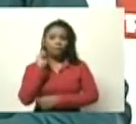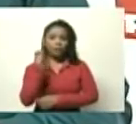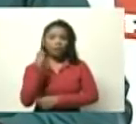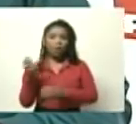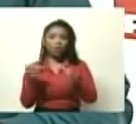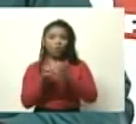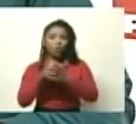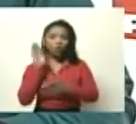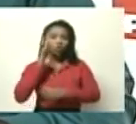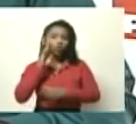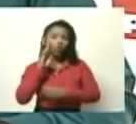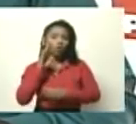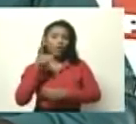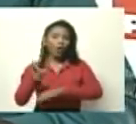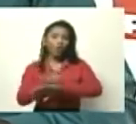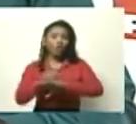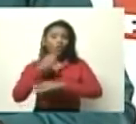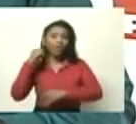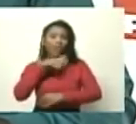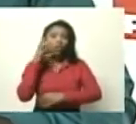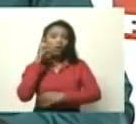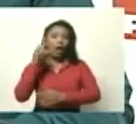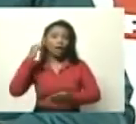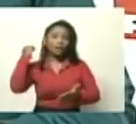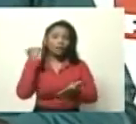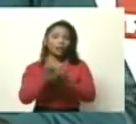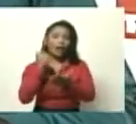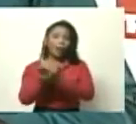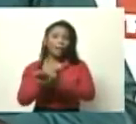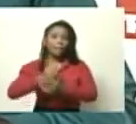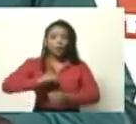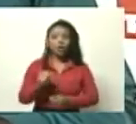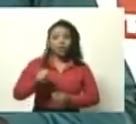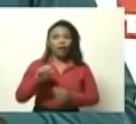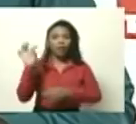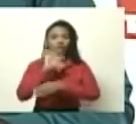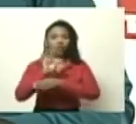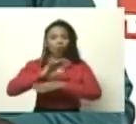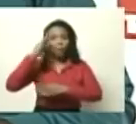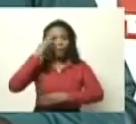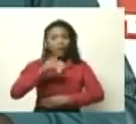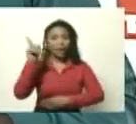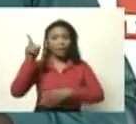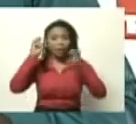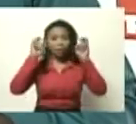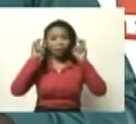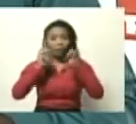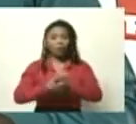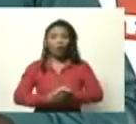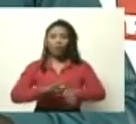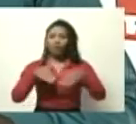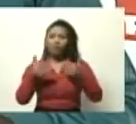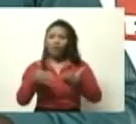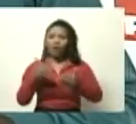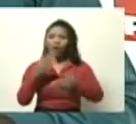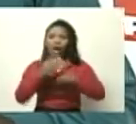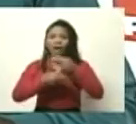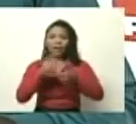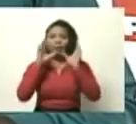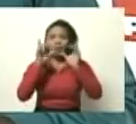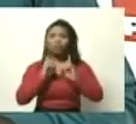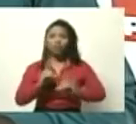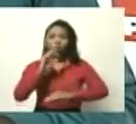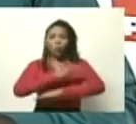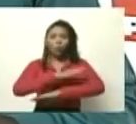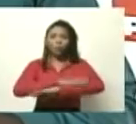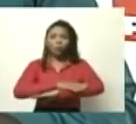grupos irregulares por parte del gobierno de Iván Duque para asesinar policías, funcionarios militares. En ese contexto, ¿cuál va a ser la decisión o las acciones